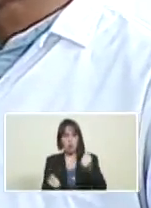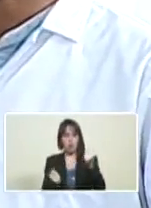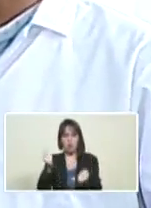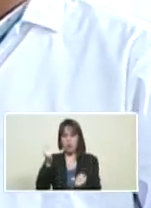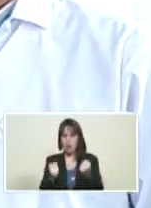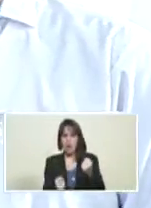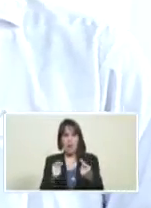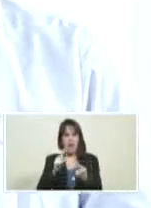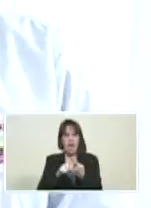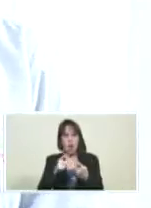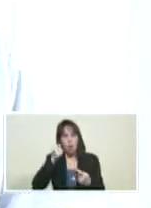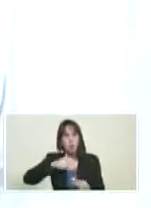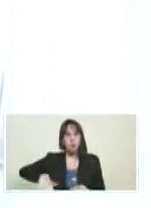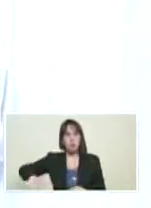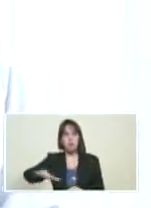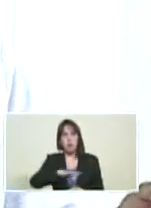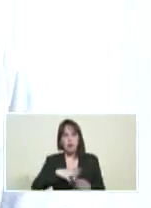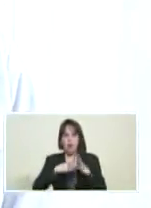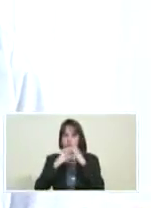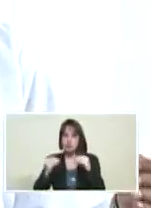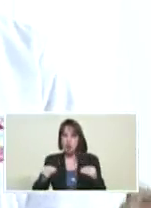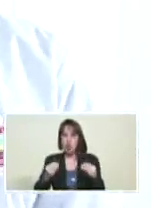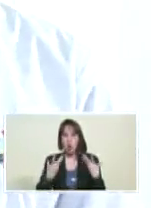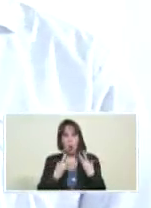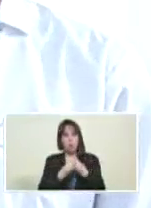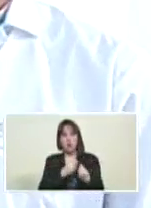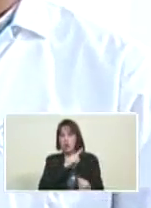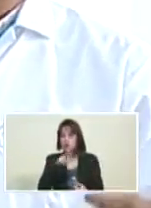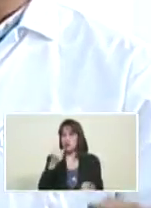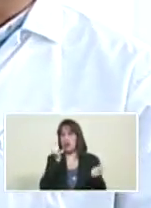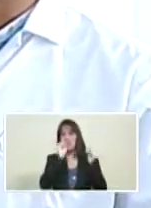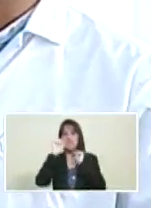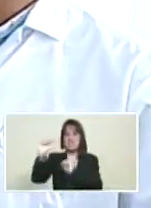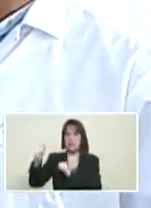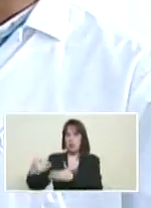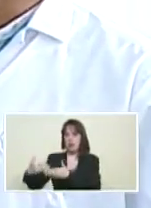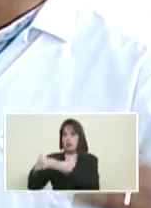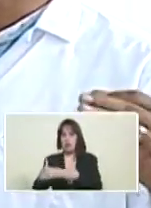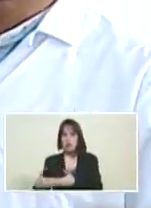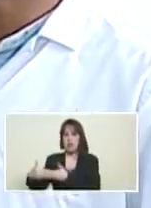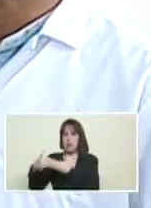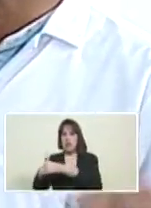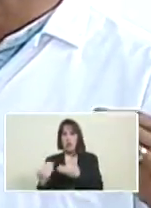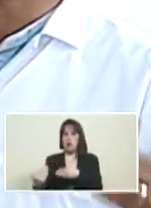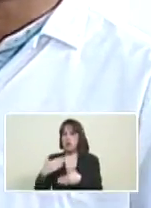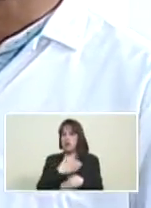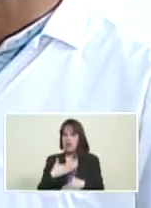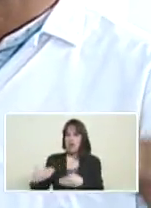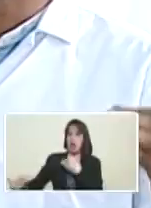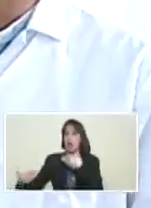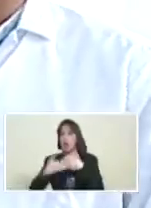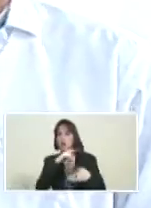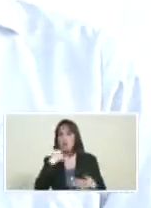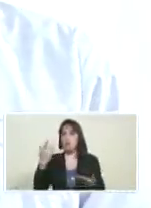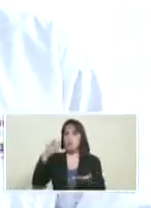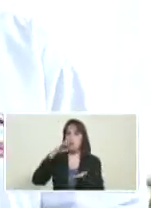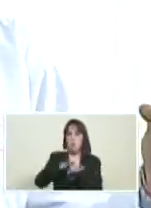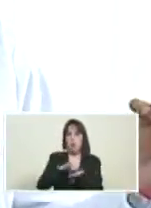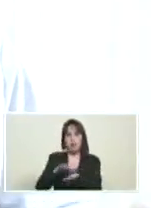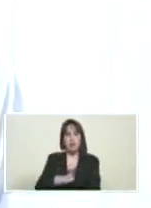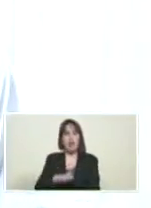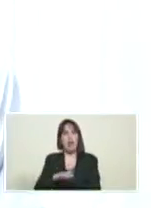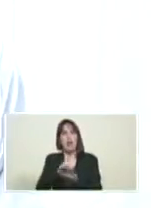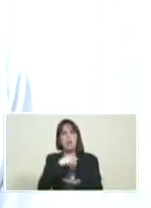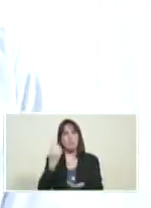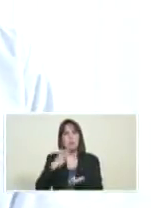un pueblo. Y solamente por eso rechazamos todos los actos manicidas que vengan en contra de nuestro pueblo revolucionario, de